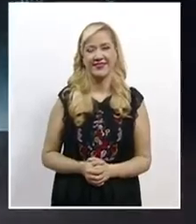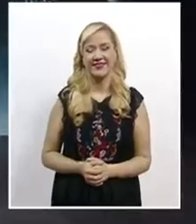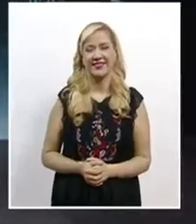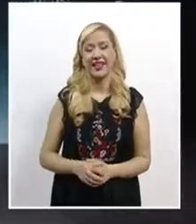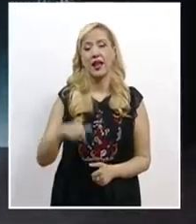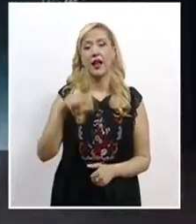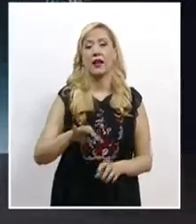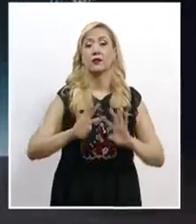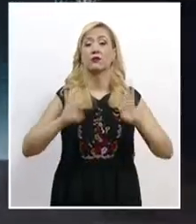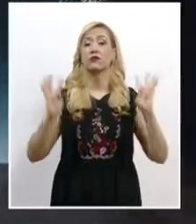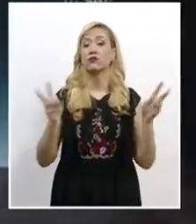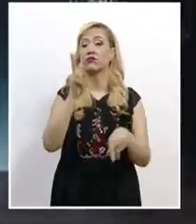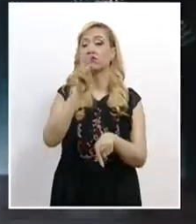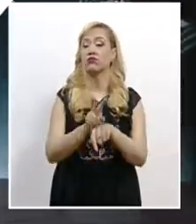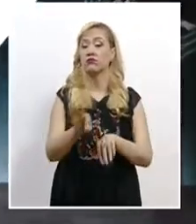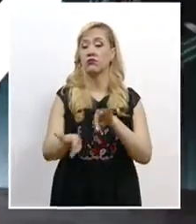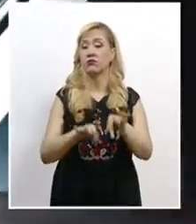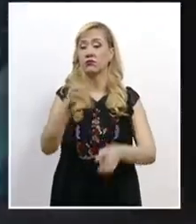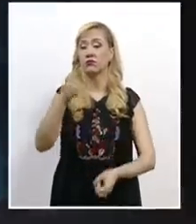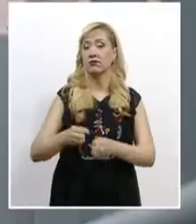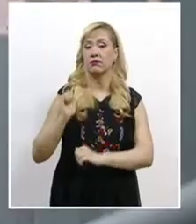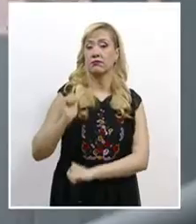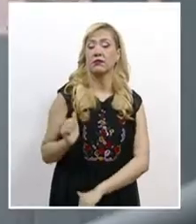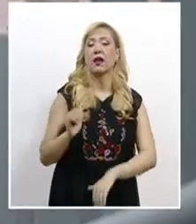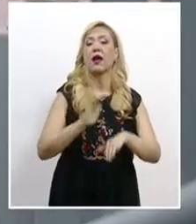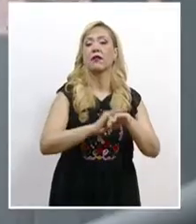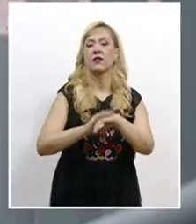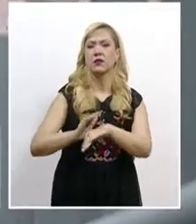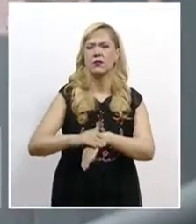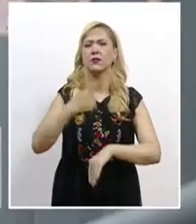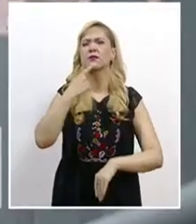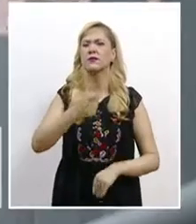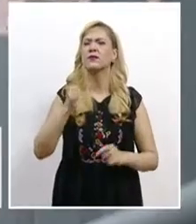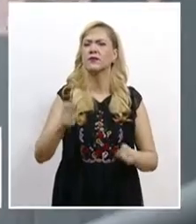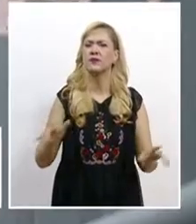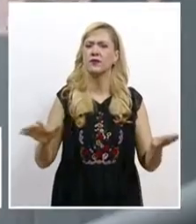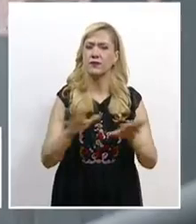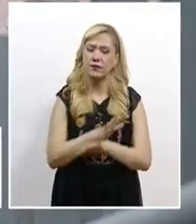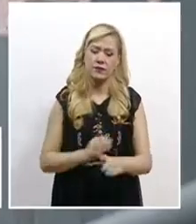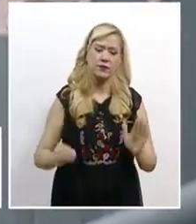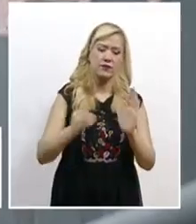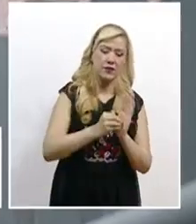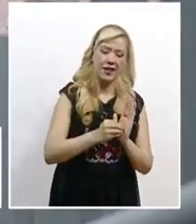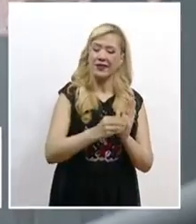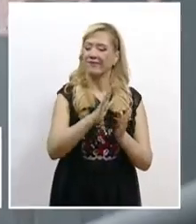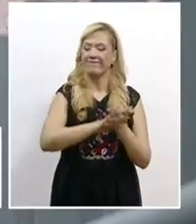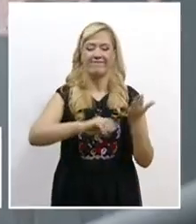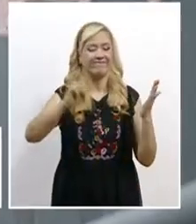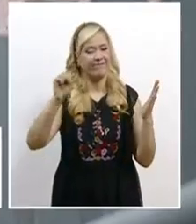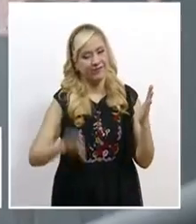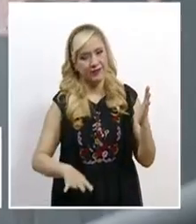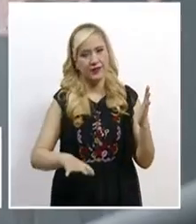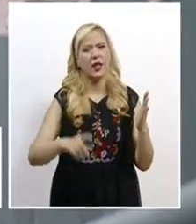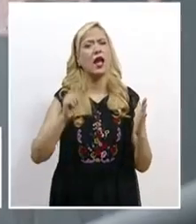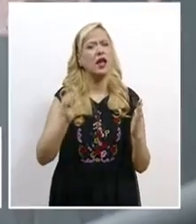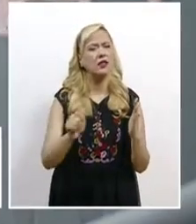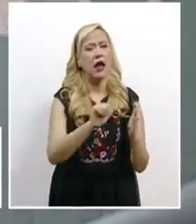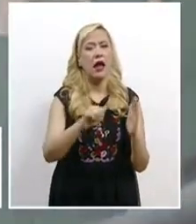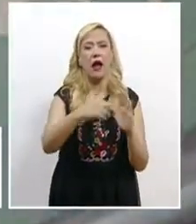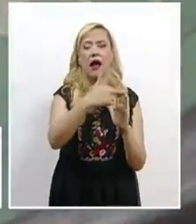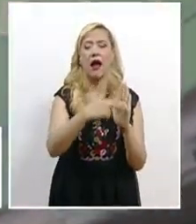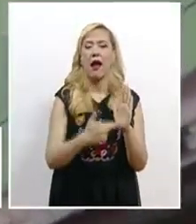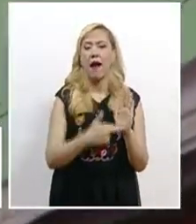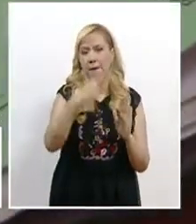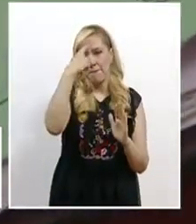El Consejo de la Judicatura Federal dio a conocer el acuerdo del Pleno que reforma, adiciona y deroga disposiciones relacionadas con